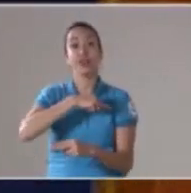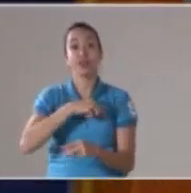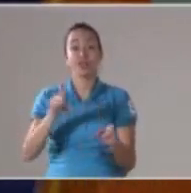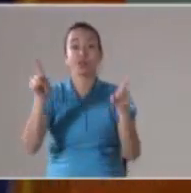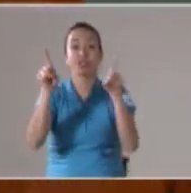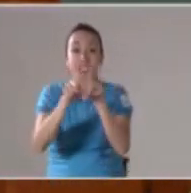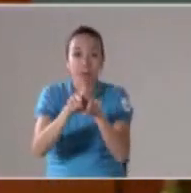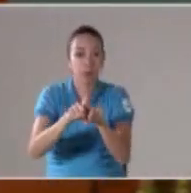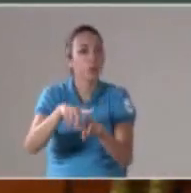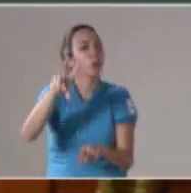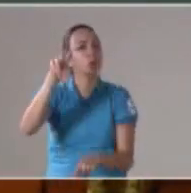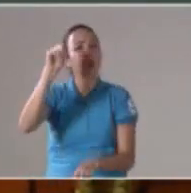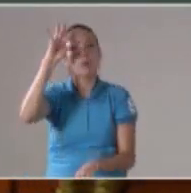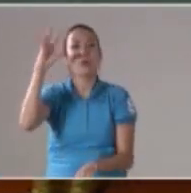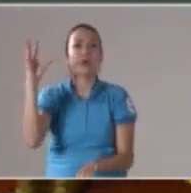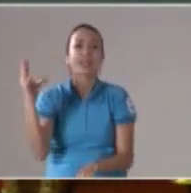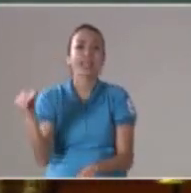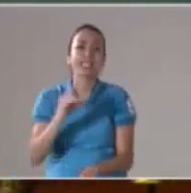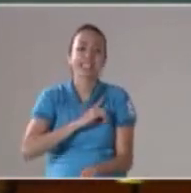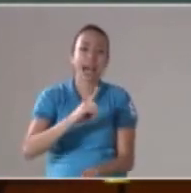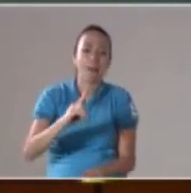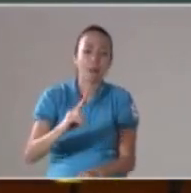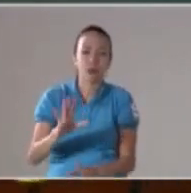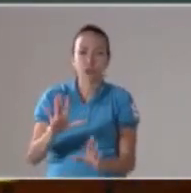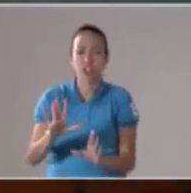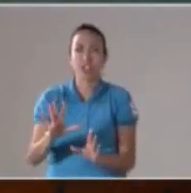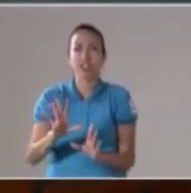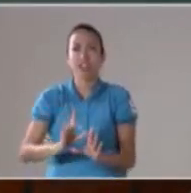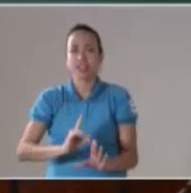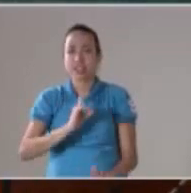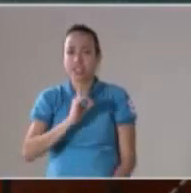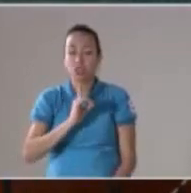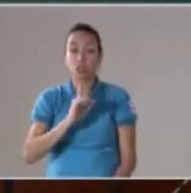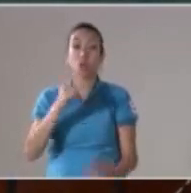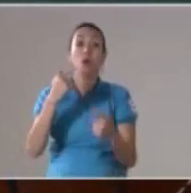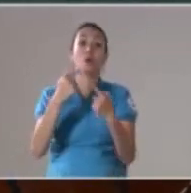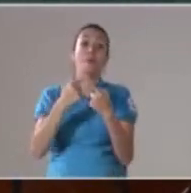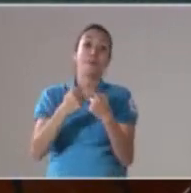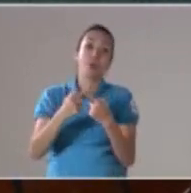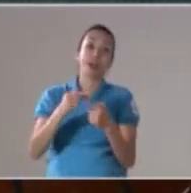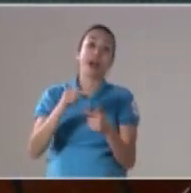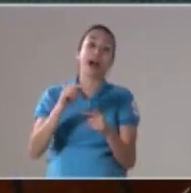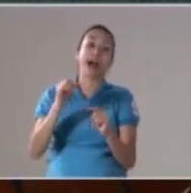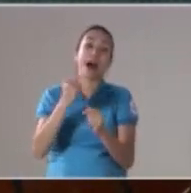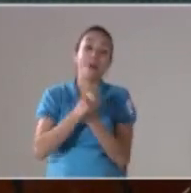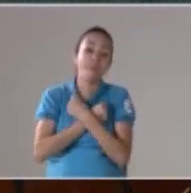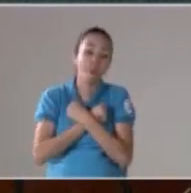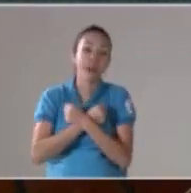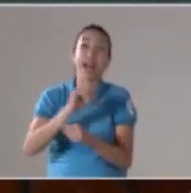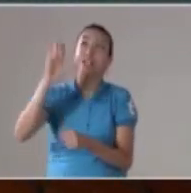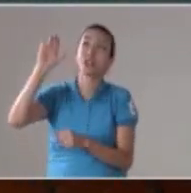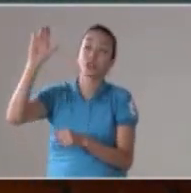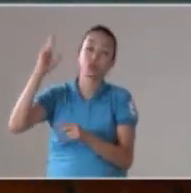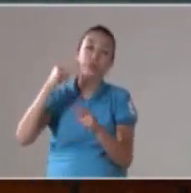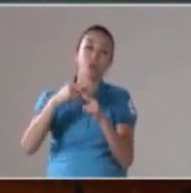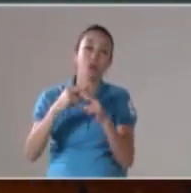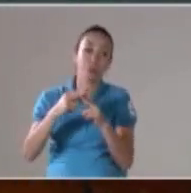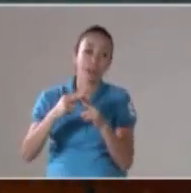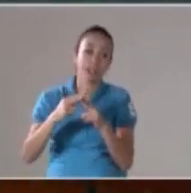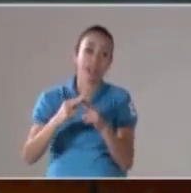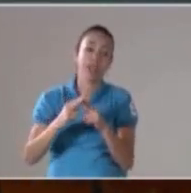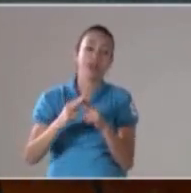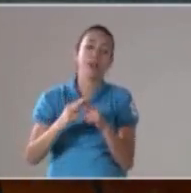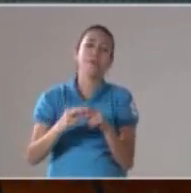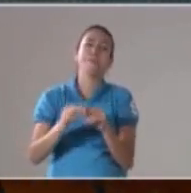no porque lo merezcamos. Según 25:11, por amor a tu nombre, perdona mi iniquidad.